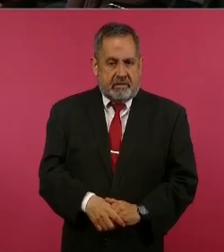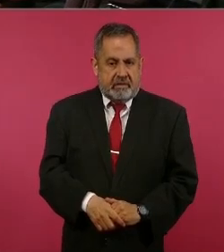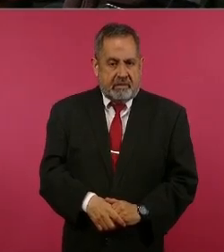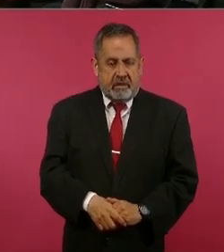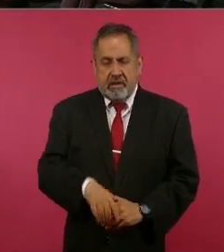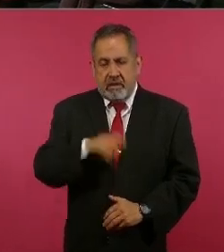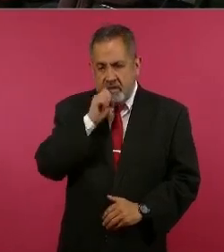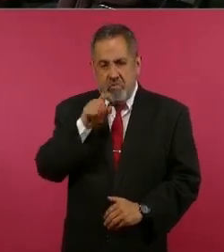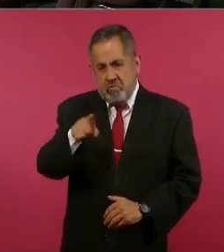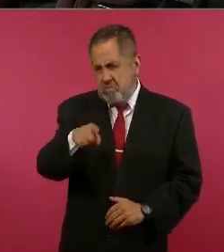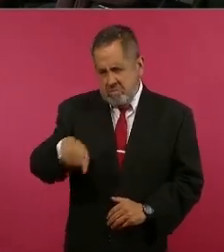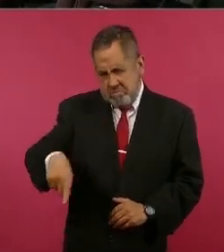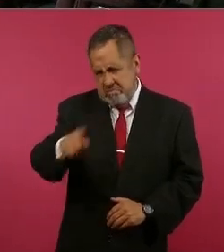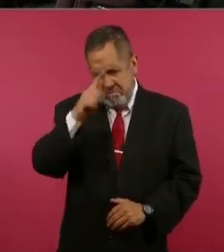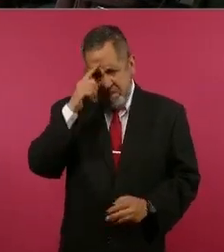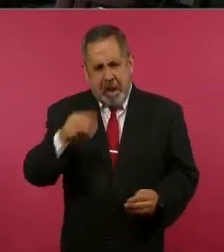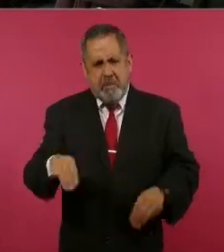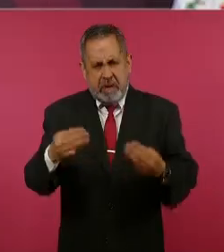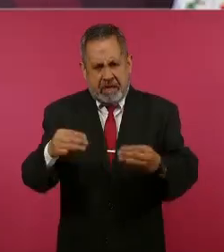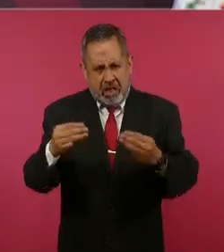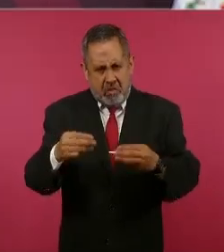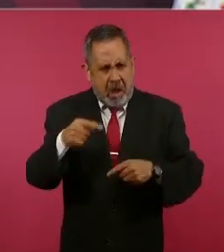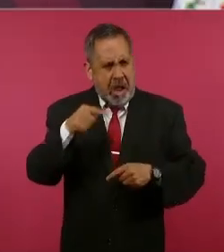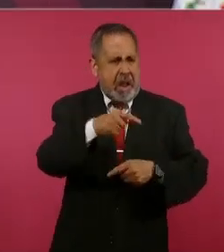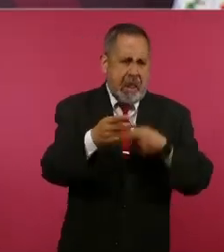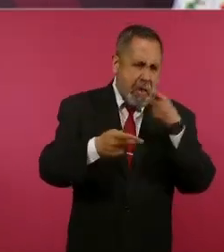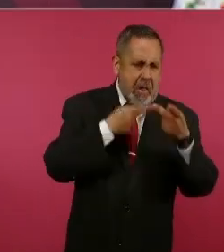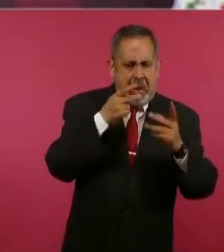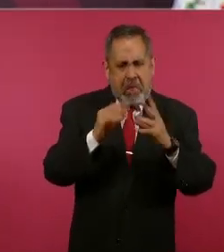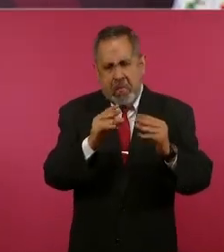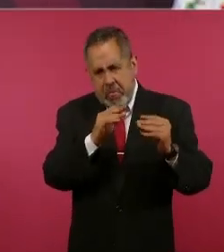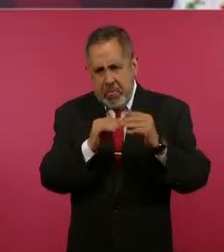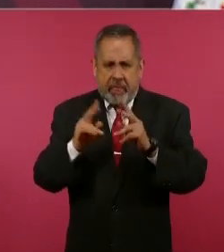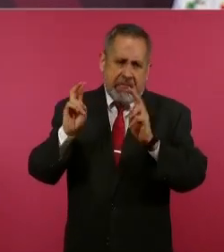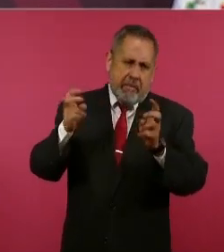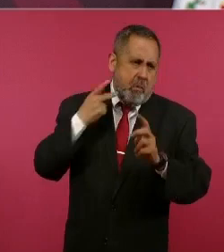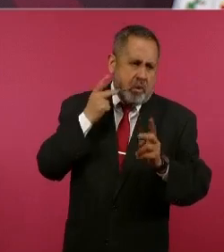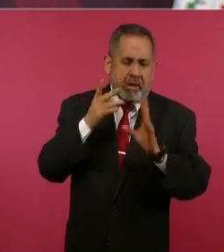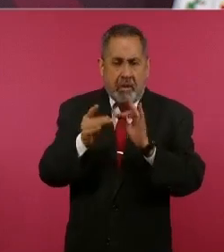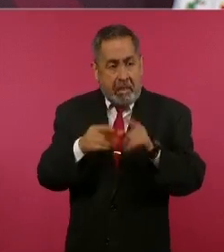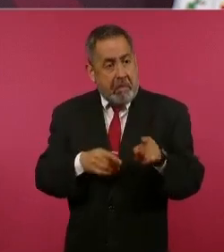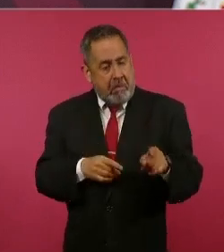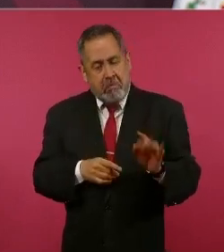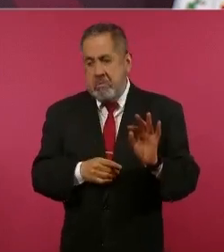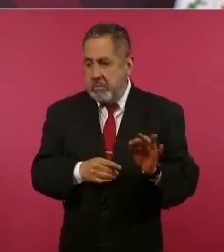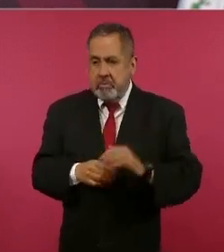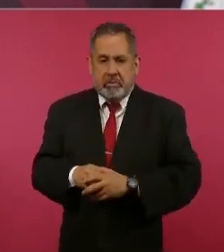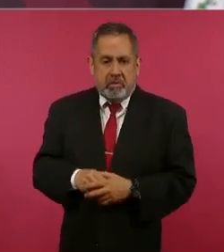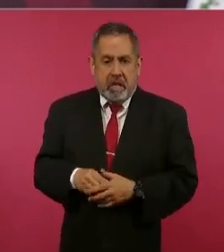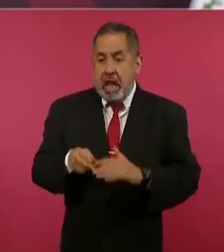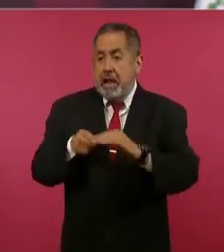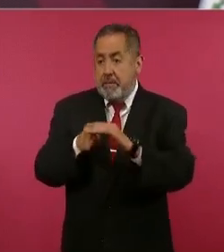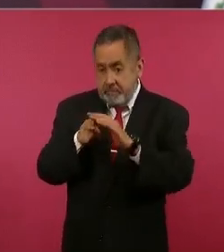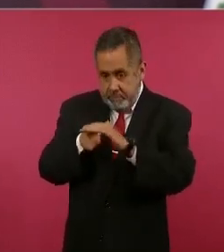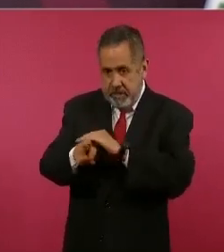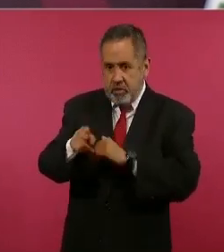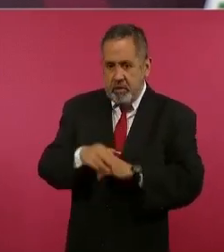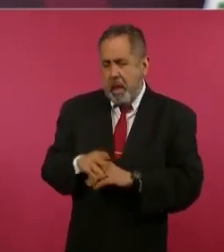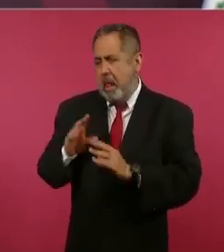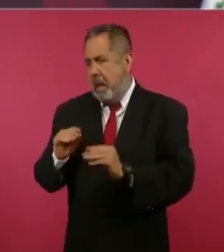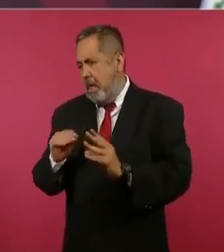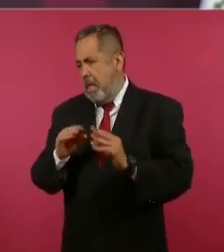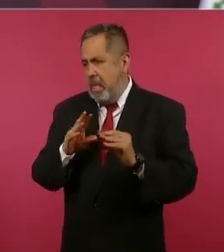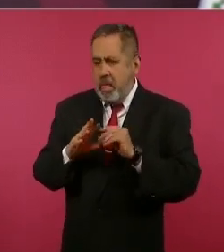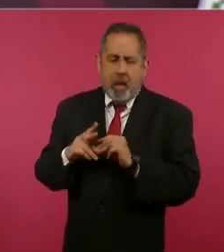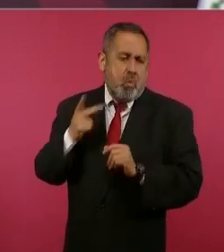a un mercado y ahí está hablándose del tema. Y en el metro ahí vienen